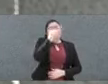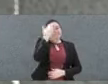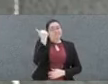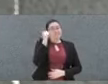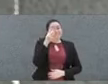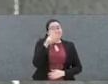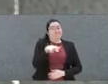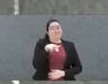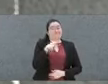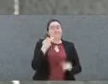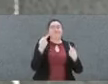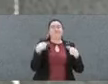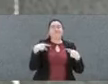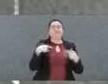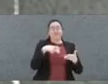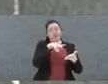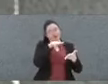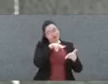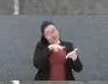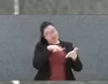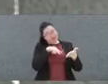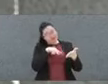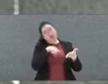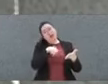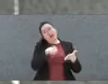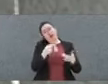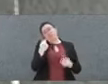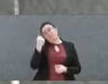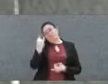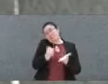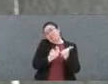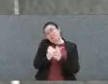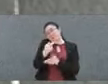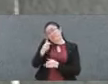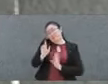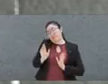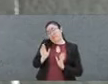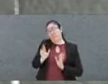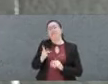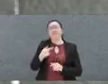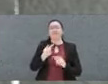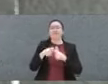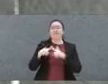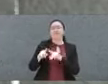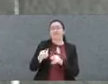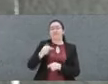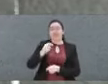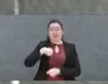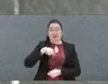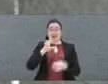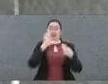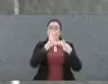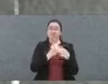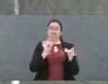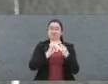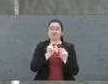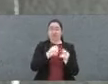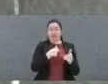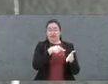Quien lea el artículo pues tendrá sus propias conclusiones, ahí vienen diversas fuentes, pero no quisiera comentar sobre